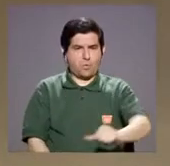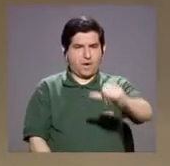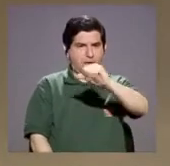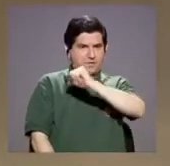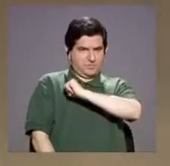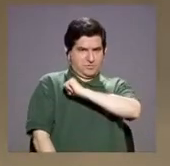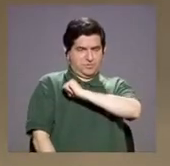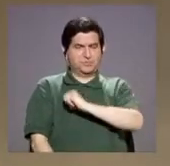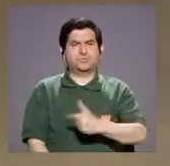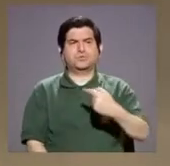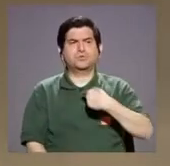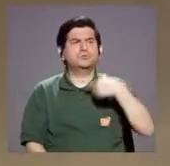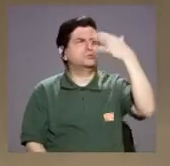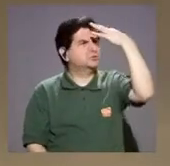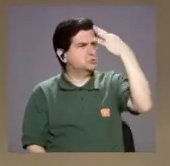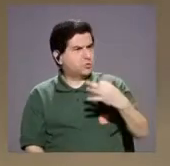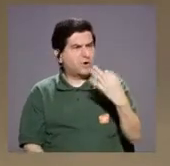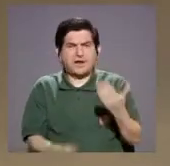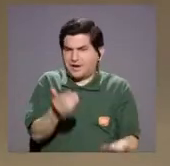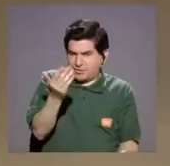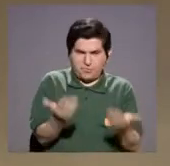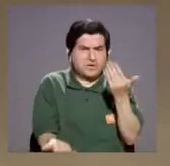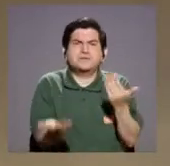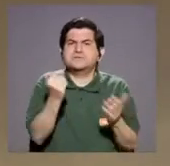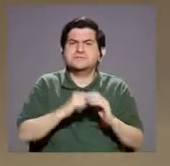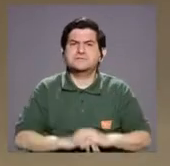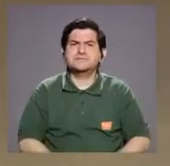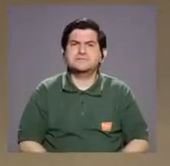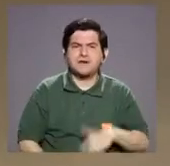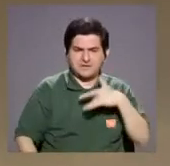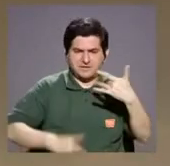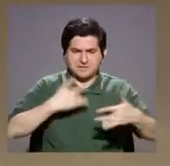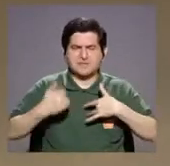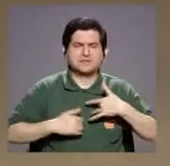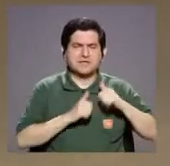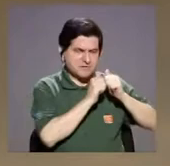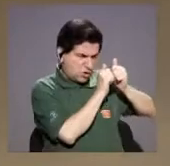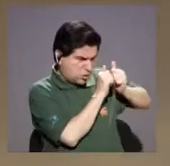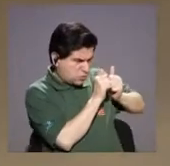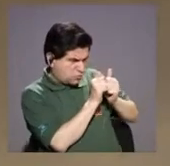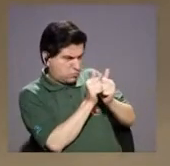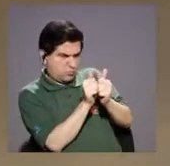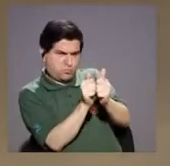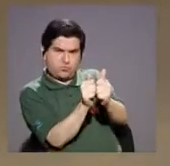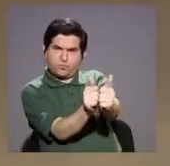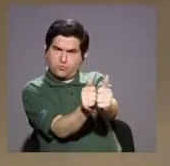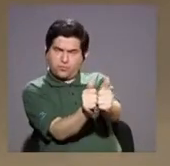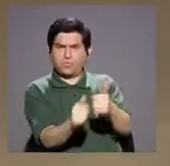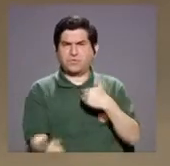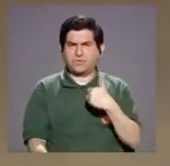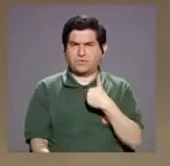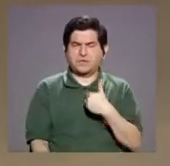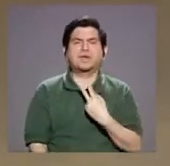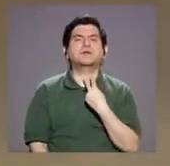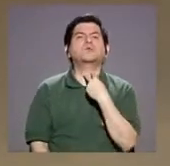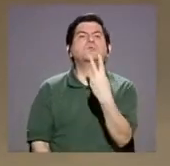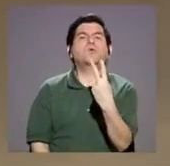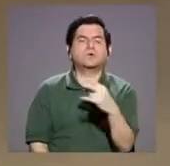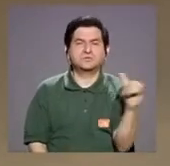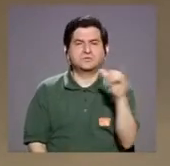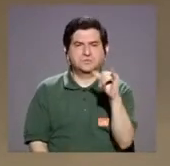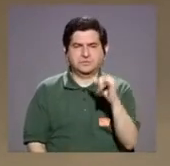que yo imagino que se sienten más acompañados se sienten con más voz y por